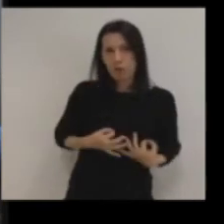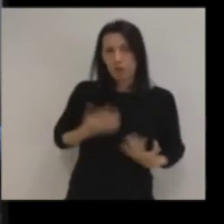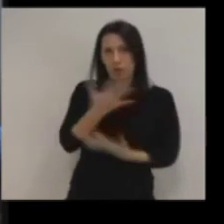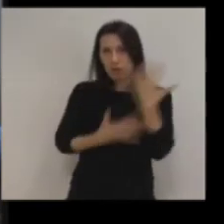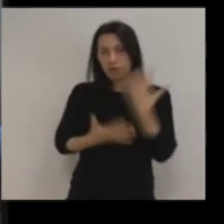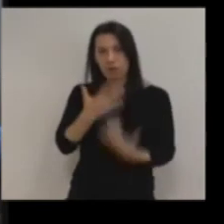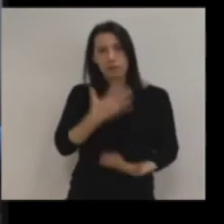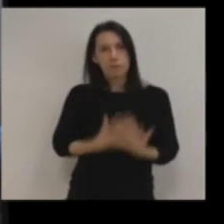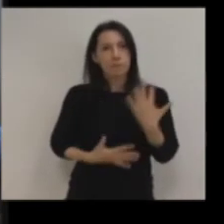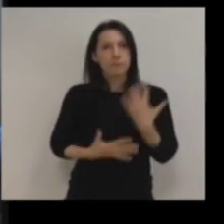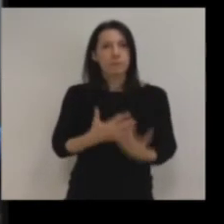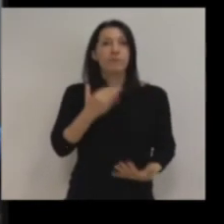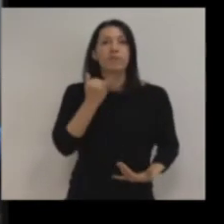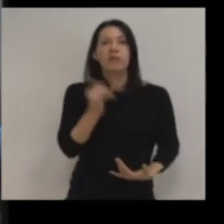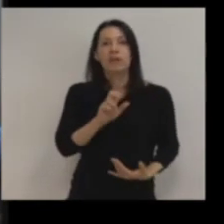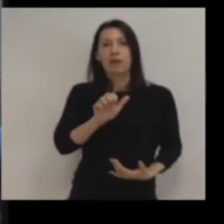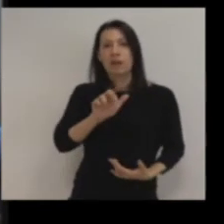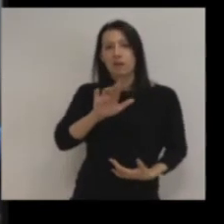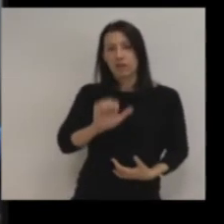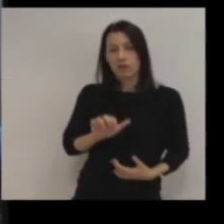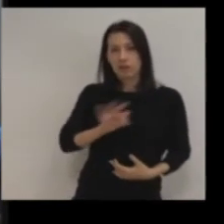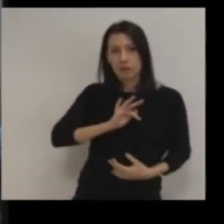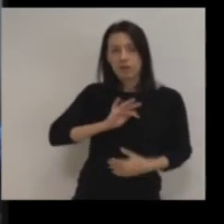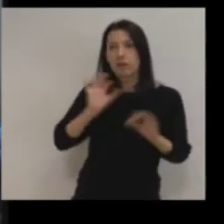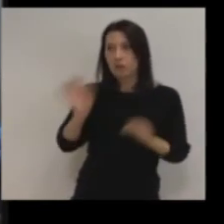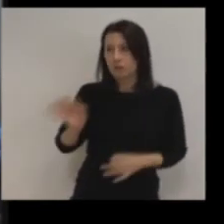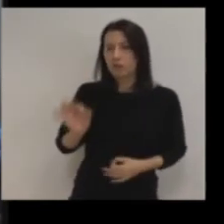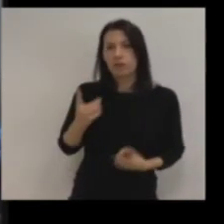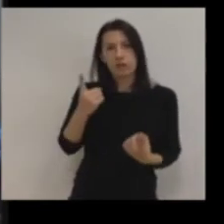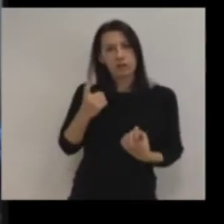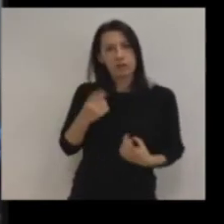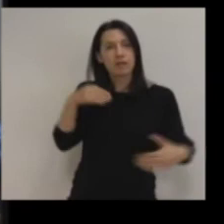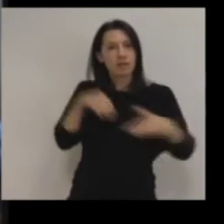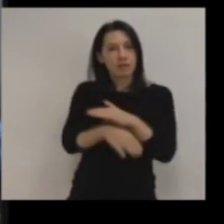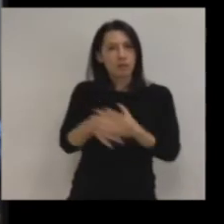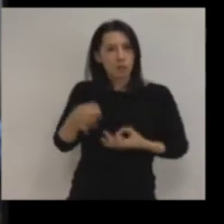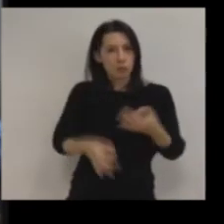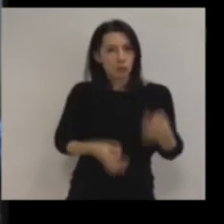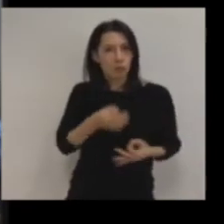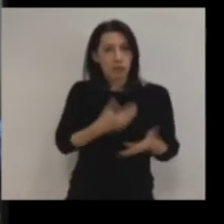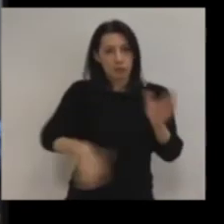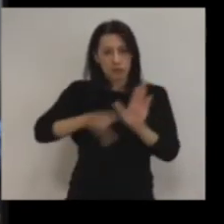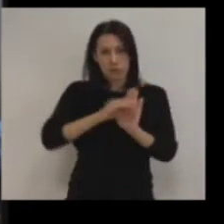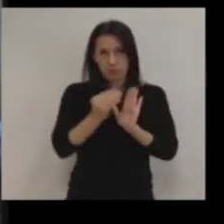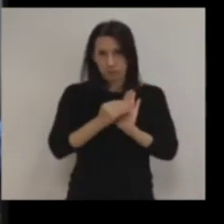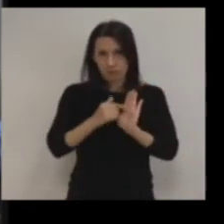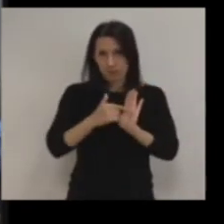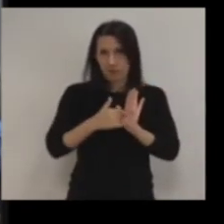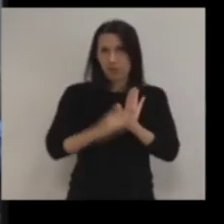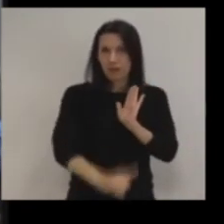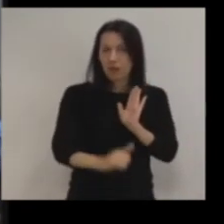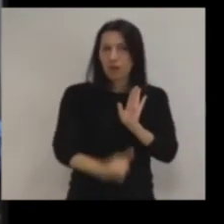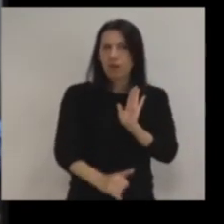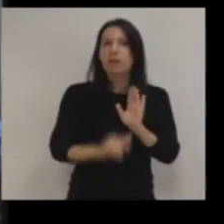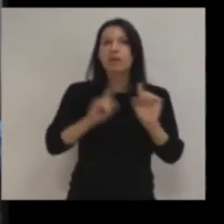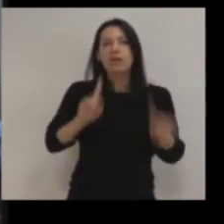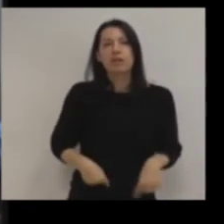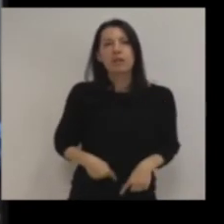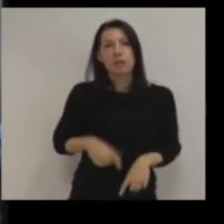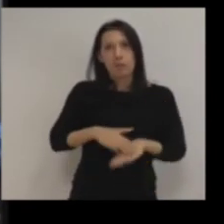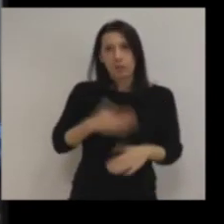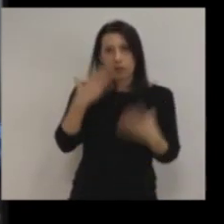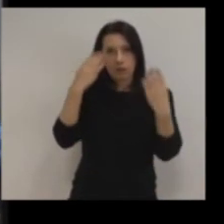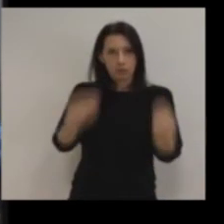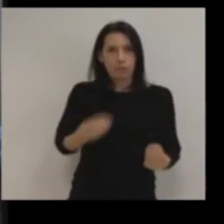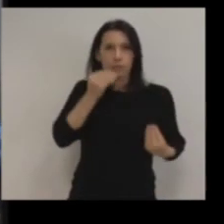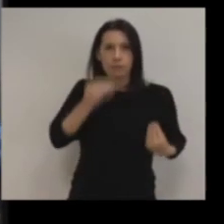hay un derecho de acceso a la justicia y que es un derecho constitucional. Este es un derecho, para que se entienda bien, que es un derecho de